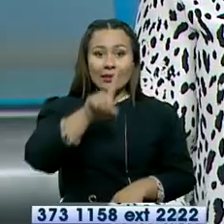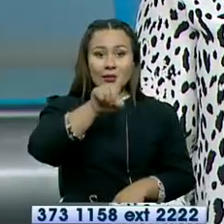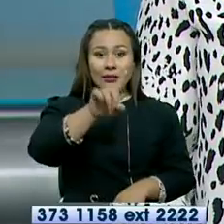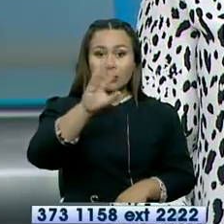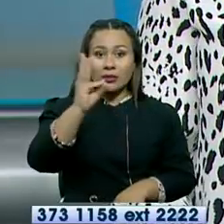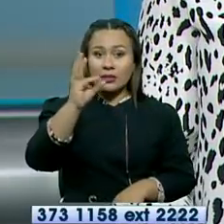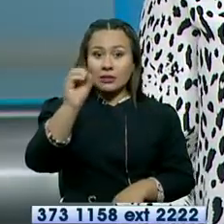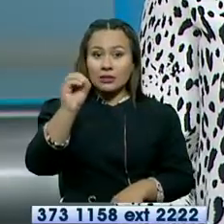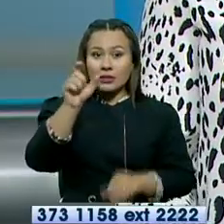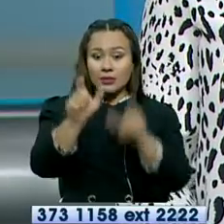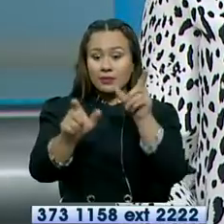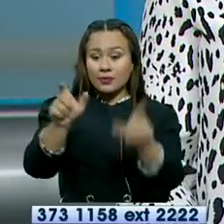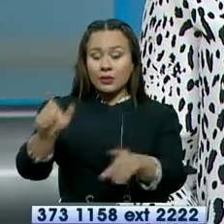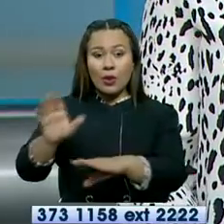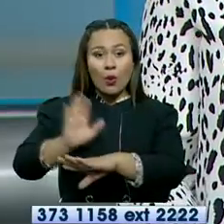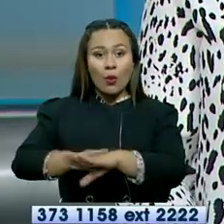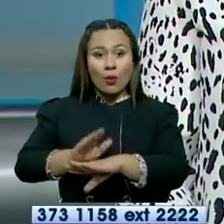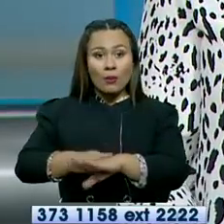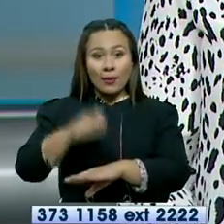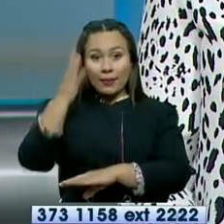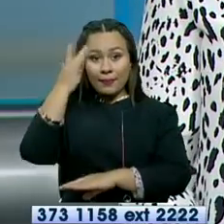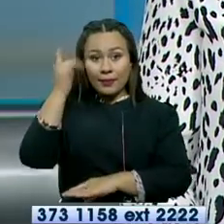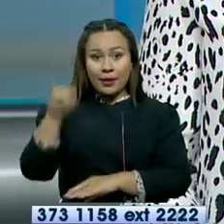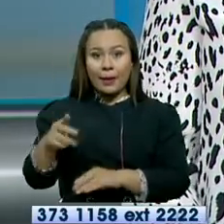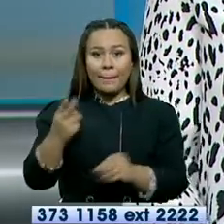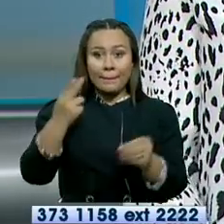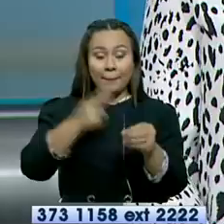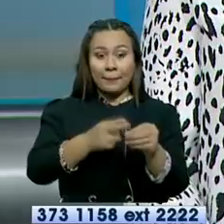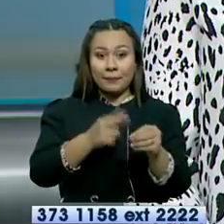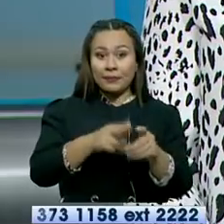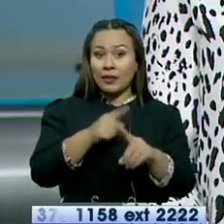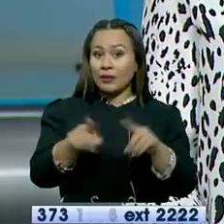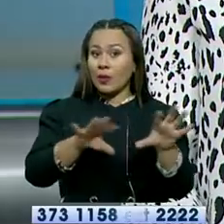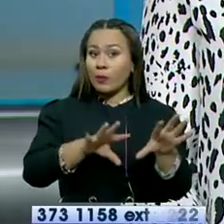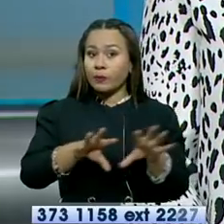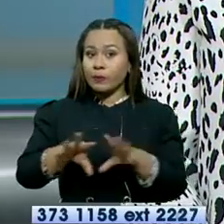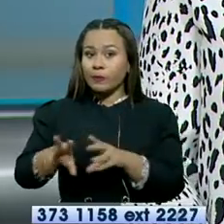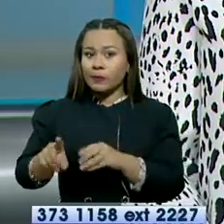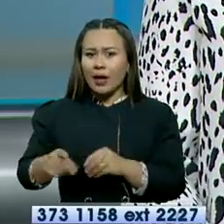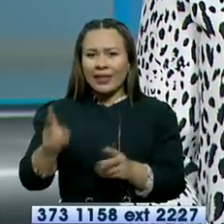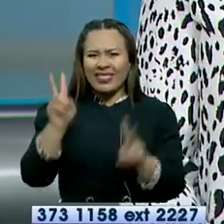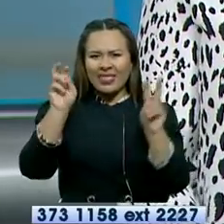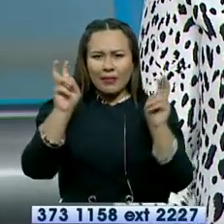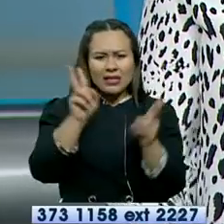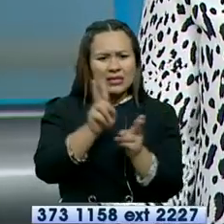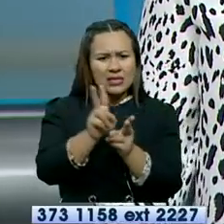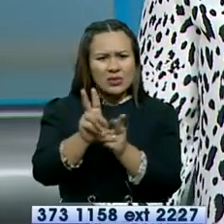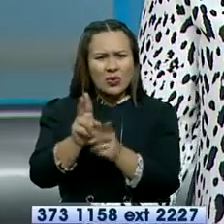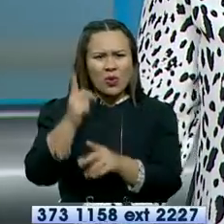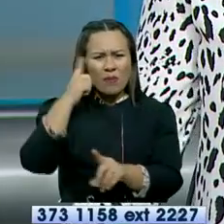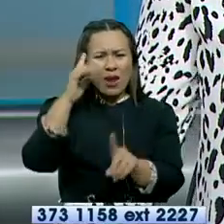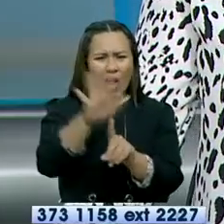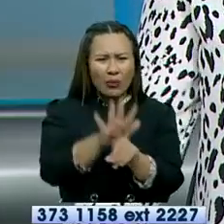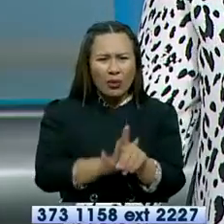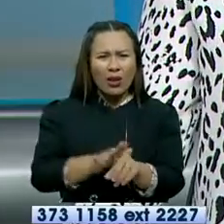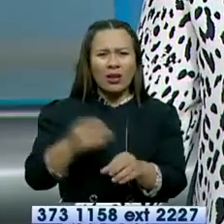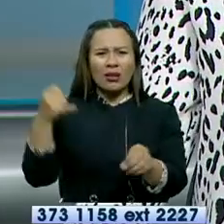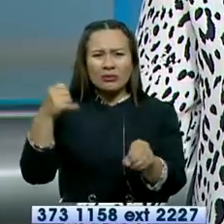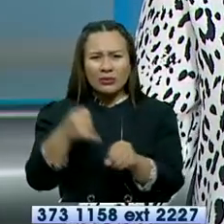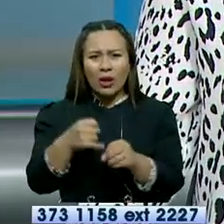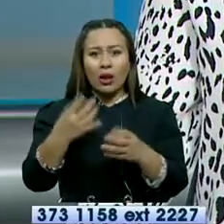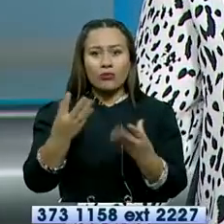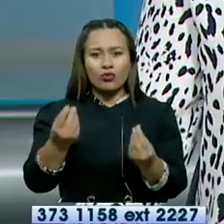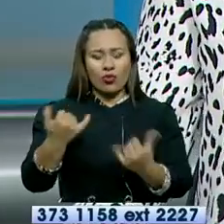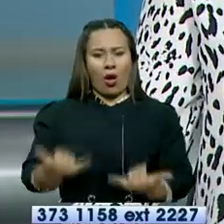...160 personas acusadas de estar presuntamente implicadas en delitos de carácter sexual fueron detenidas durante el operativo